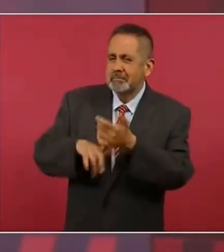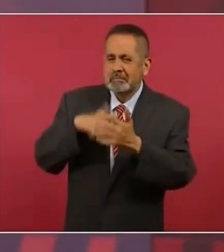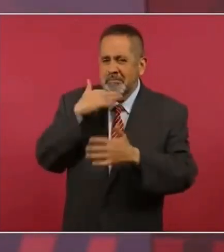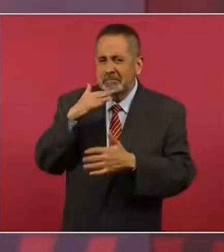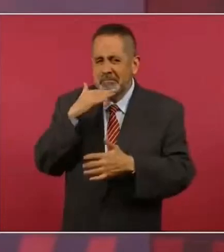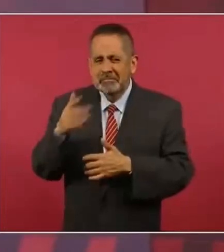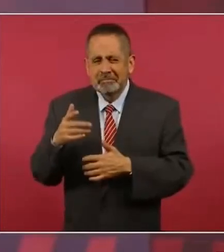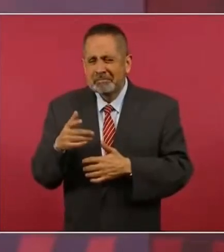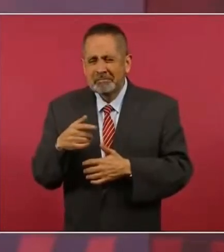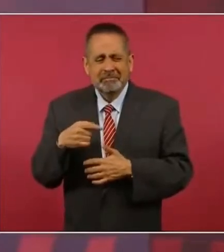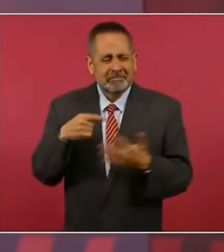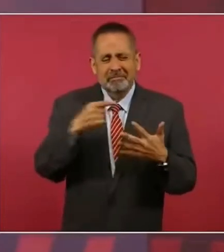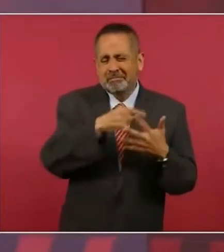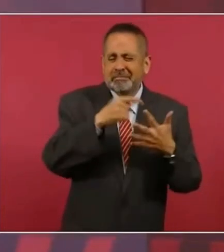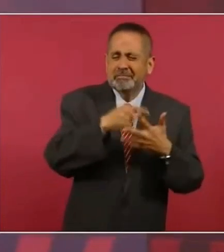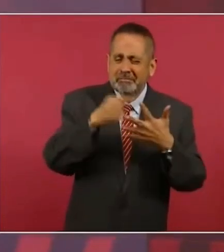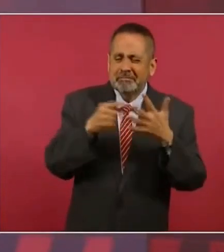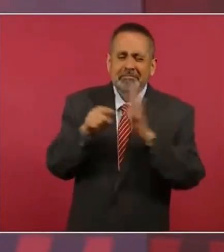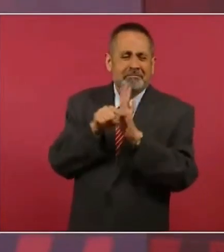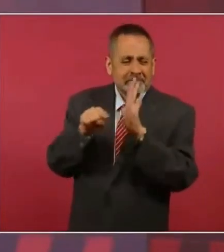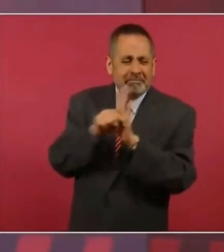haber azul turquesa